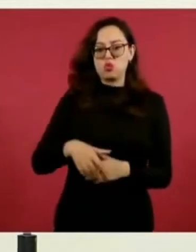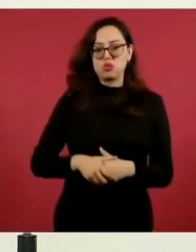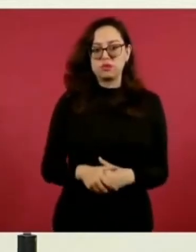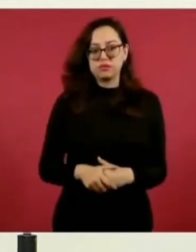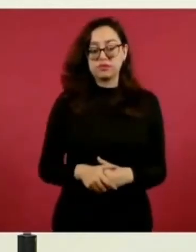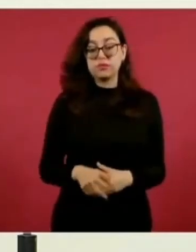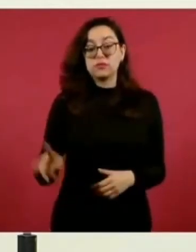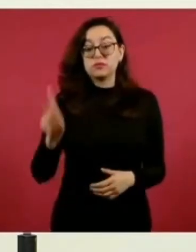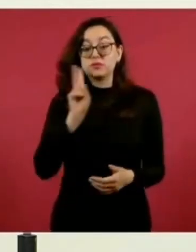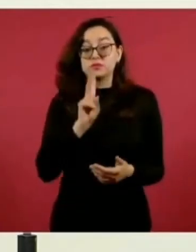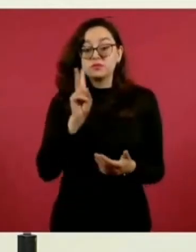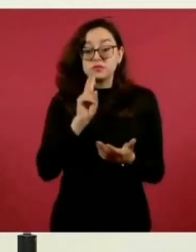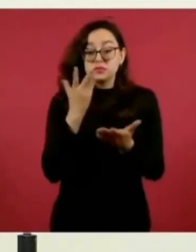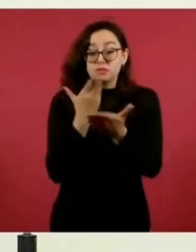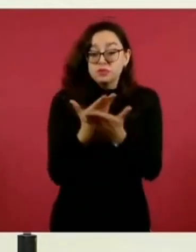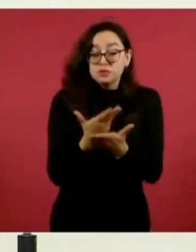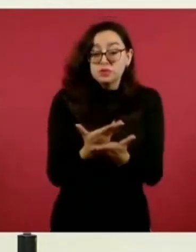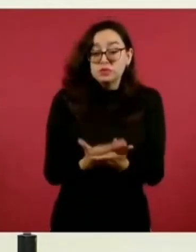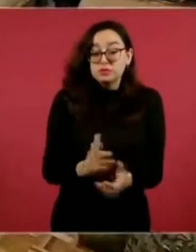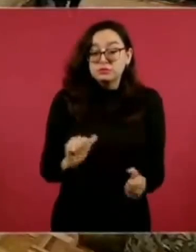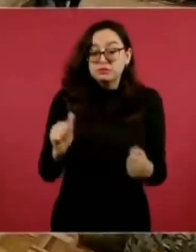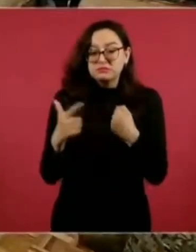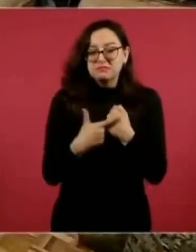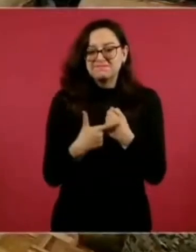sin presentar una sola prueba.